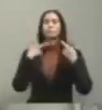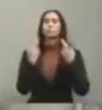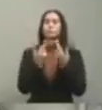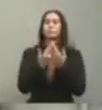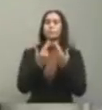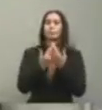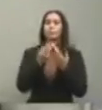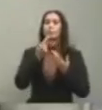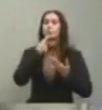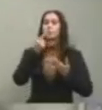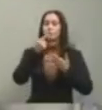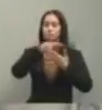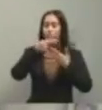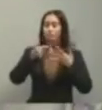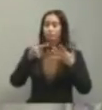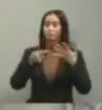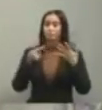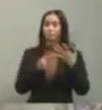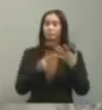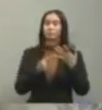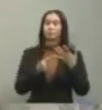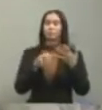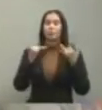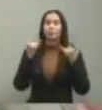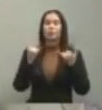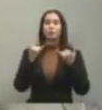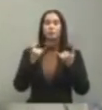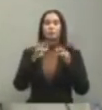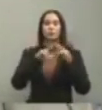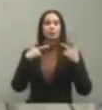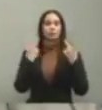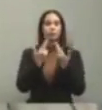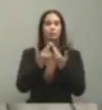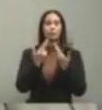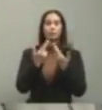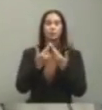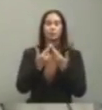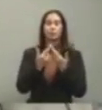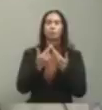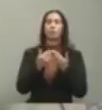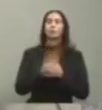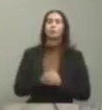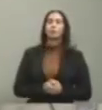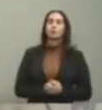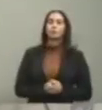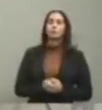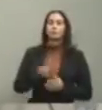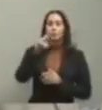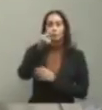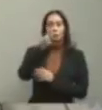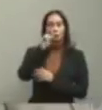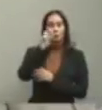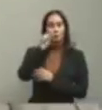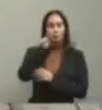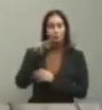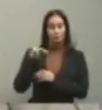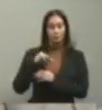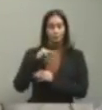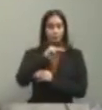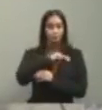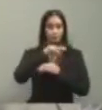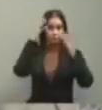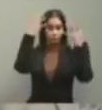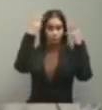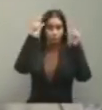mencionarles los participantes de esta reunión de seguimiento gustavo montalvo ministro de la